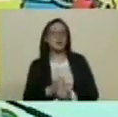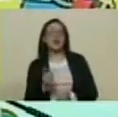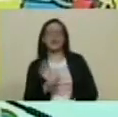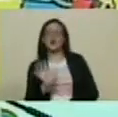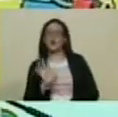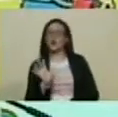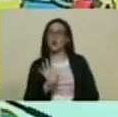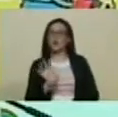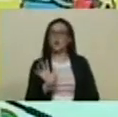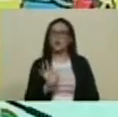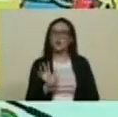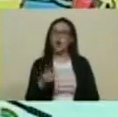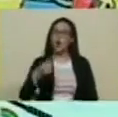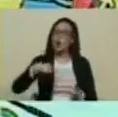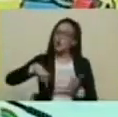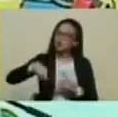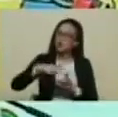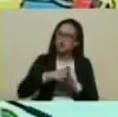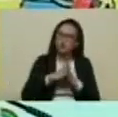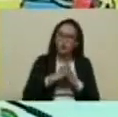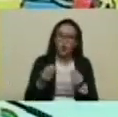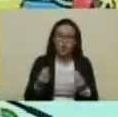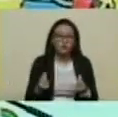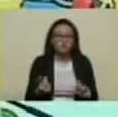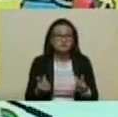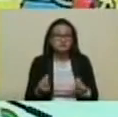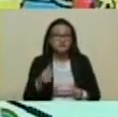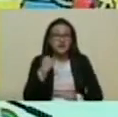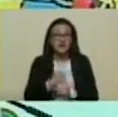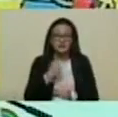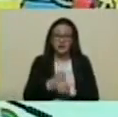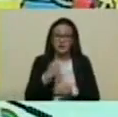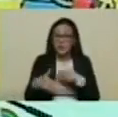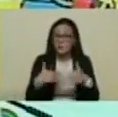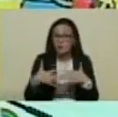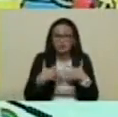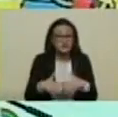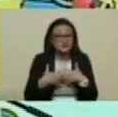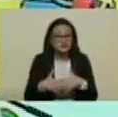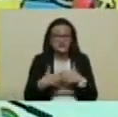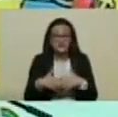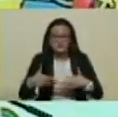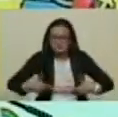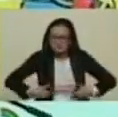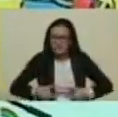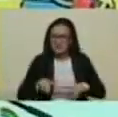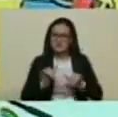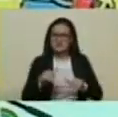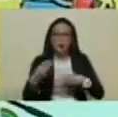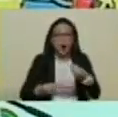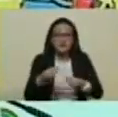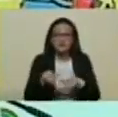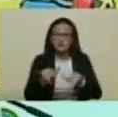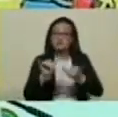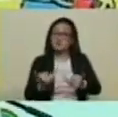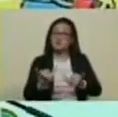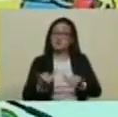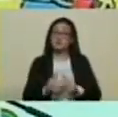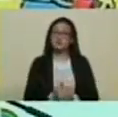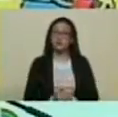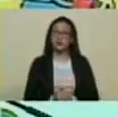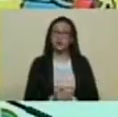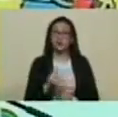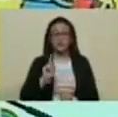no. Que todo el mundo se active a trabajar, a producir, a forjar, a hacer. Y eso